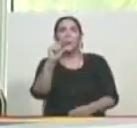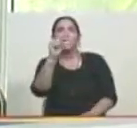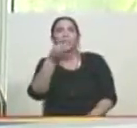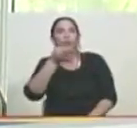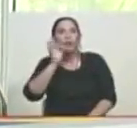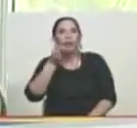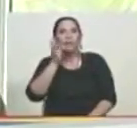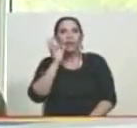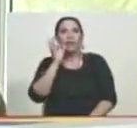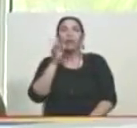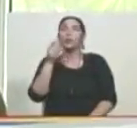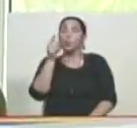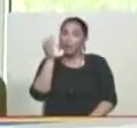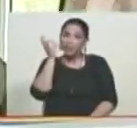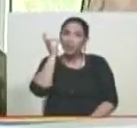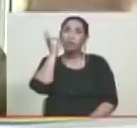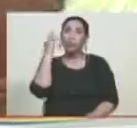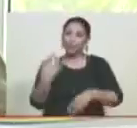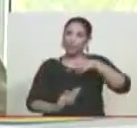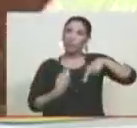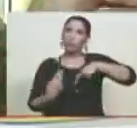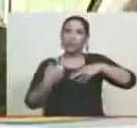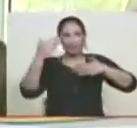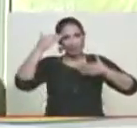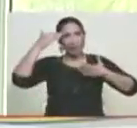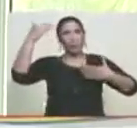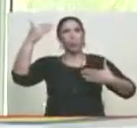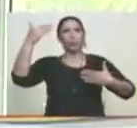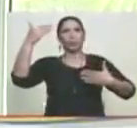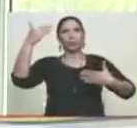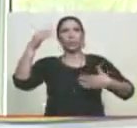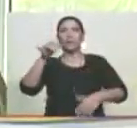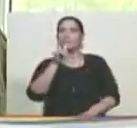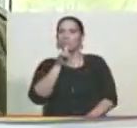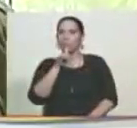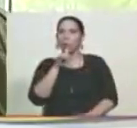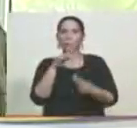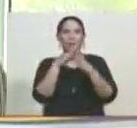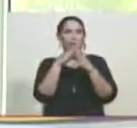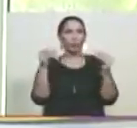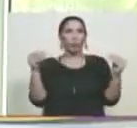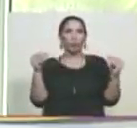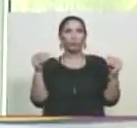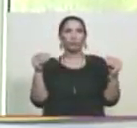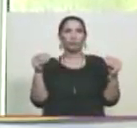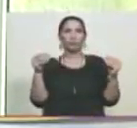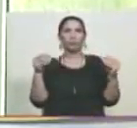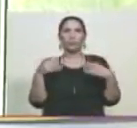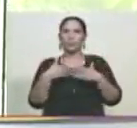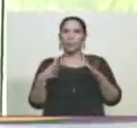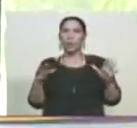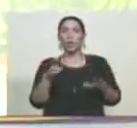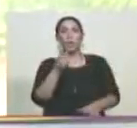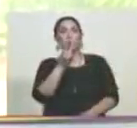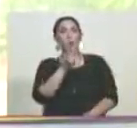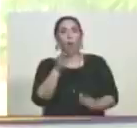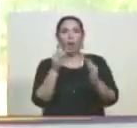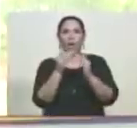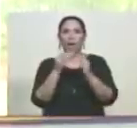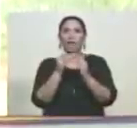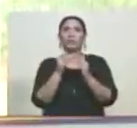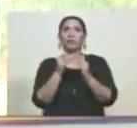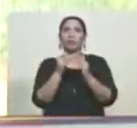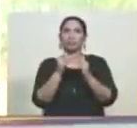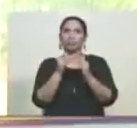Una señora revolucionaria que le manda saludos. Nosotros le vamos a pasar un informe de todo eso. Pero yo vi que habilitó las dos casas, vivía solita.